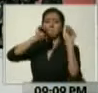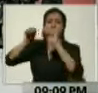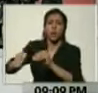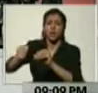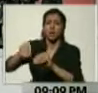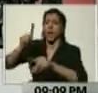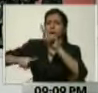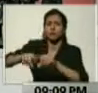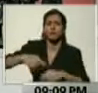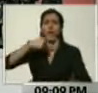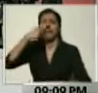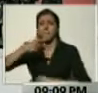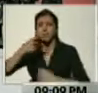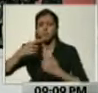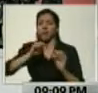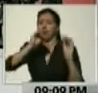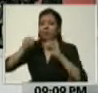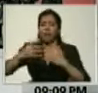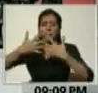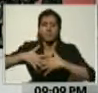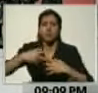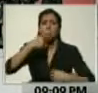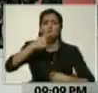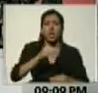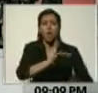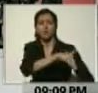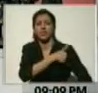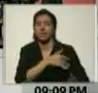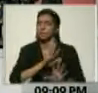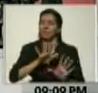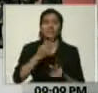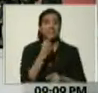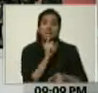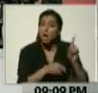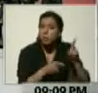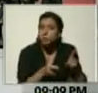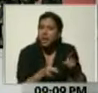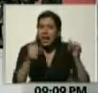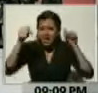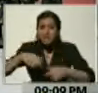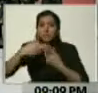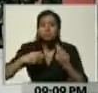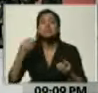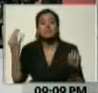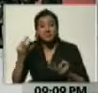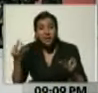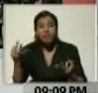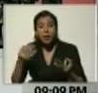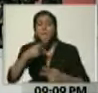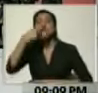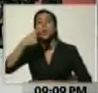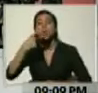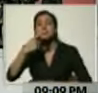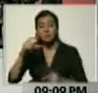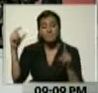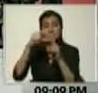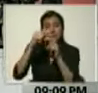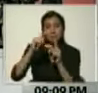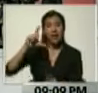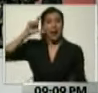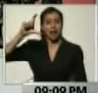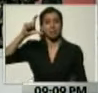Cuando, ¿verdad?, esta revolución le da un carácter político, un político político con P